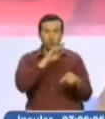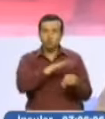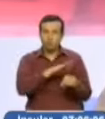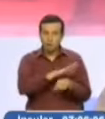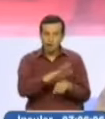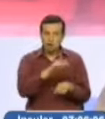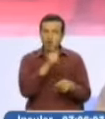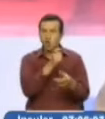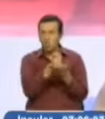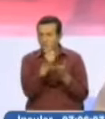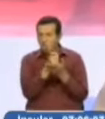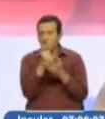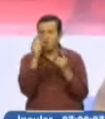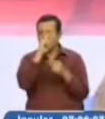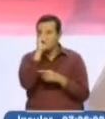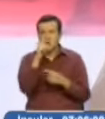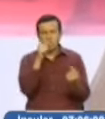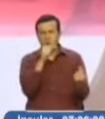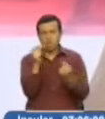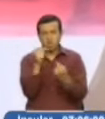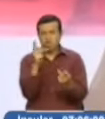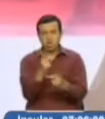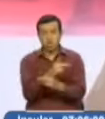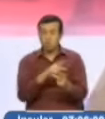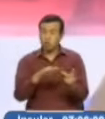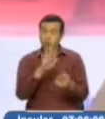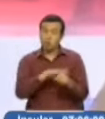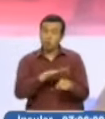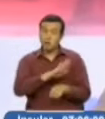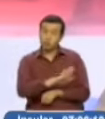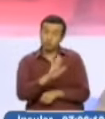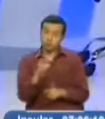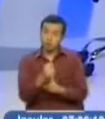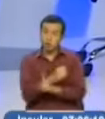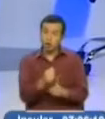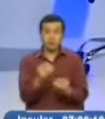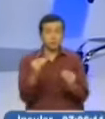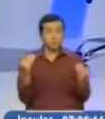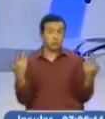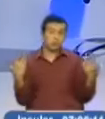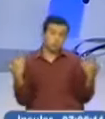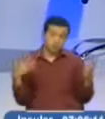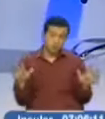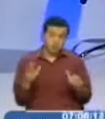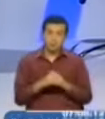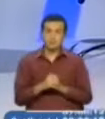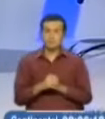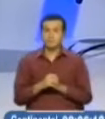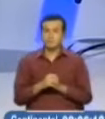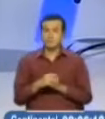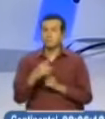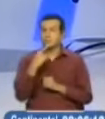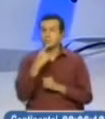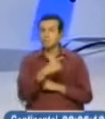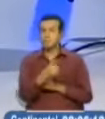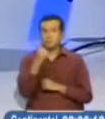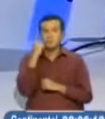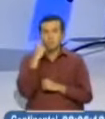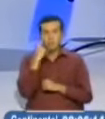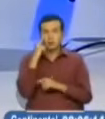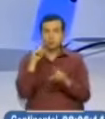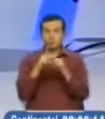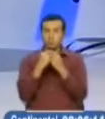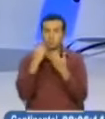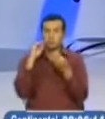posibilidad de hacer eso. Entonces, quizá uno de los factores clave del nuevo escenario político es precisamente cuál va a ser la posición de